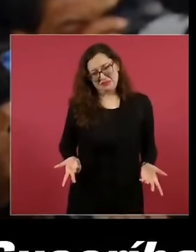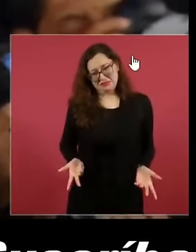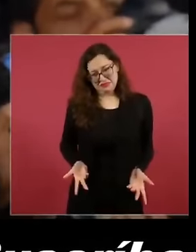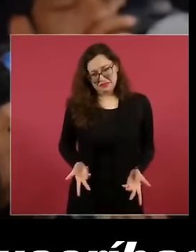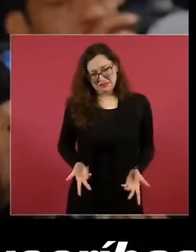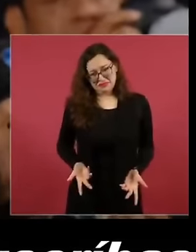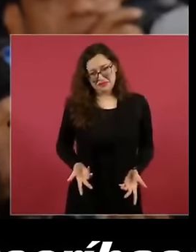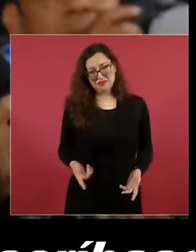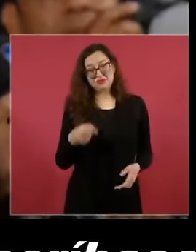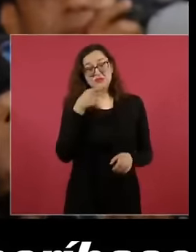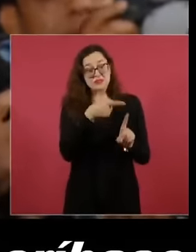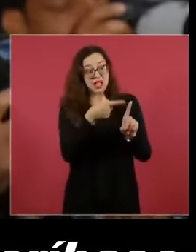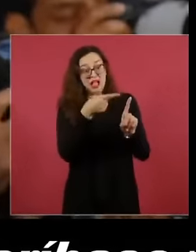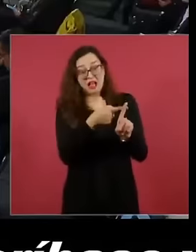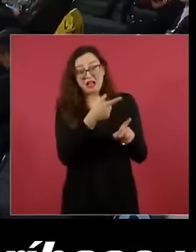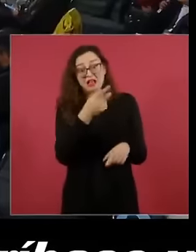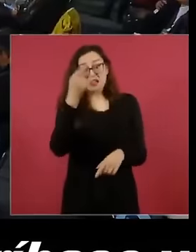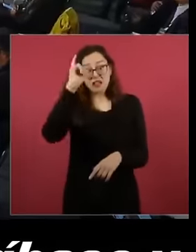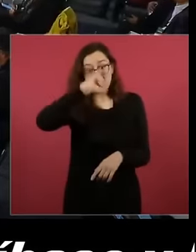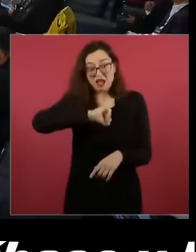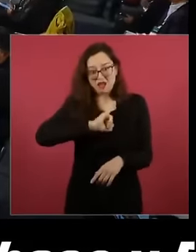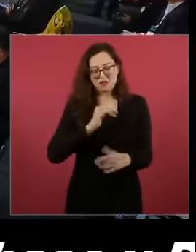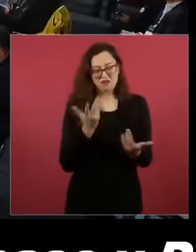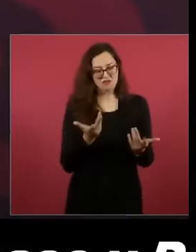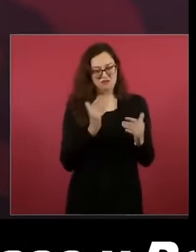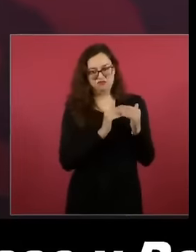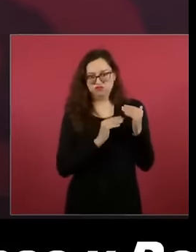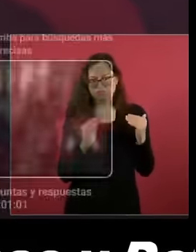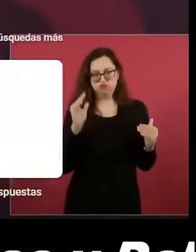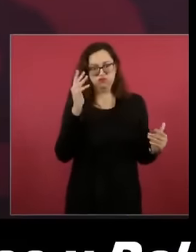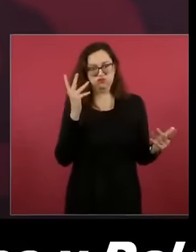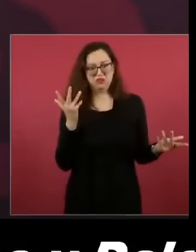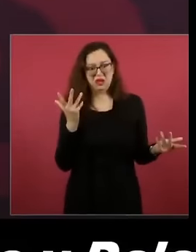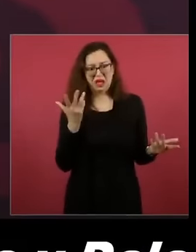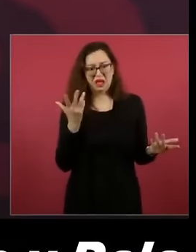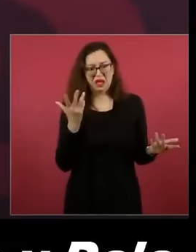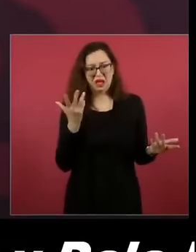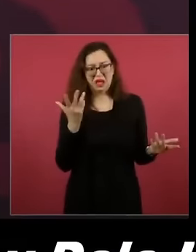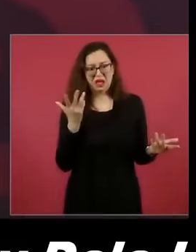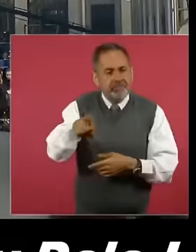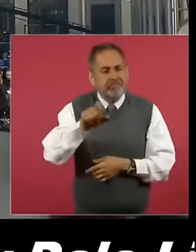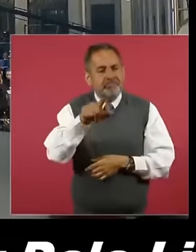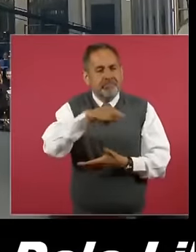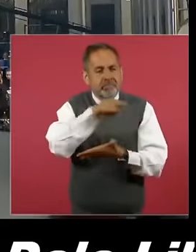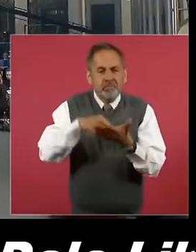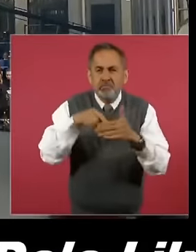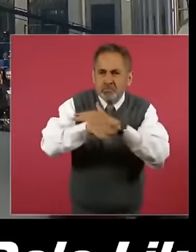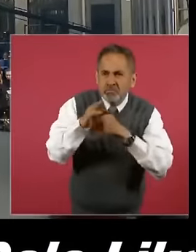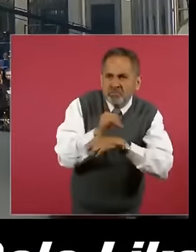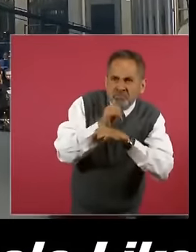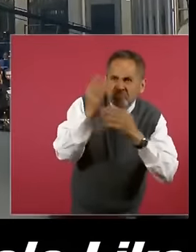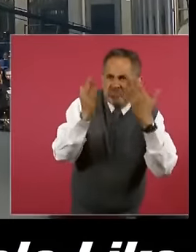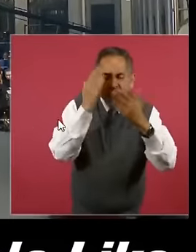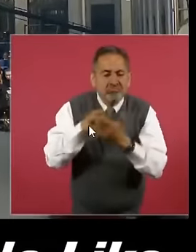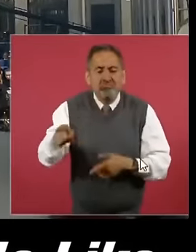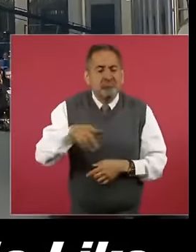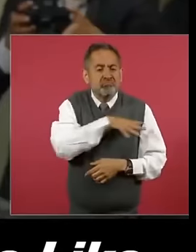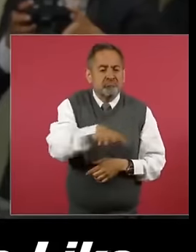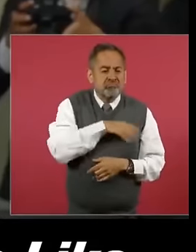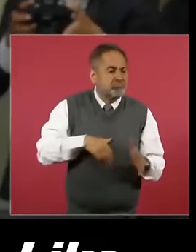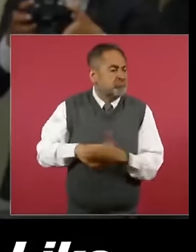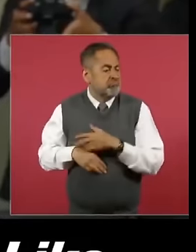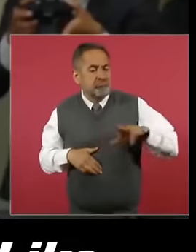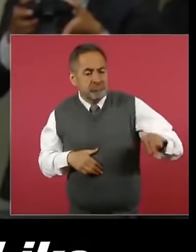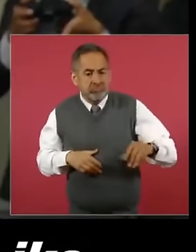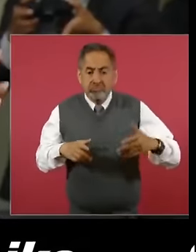estar el día de hoy con ustedes yo los veía anteriormente Y de verdad Es un honor Es un honor estar aquí platicando un poquito con ustedes